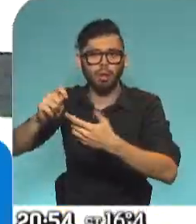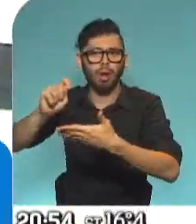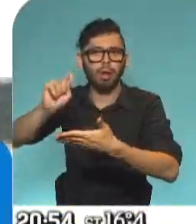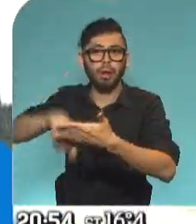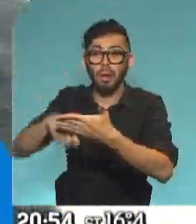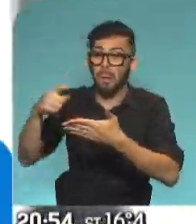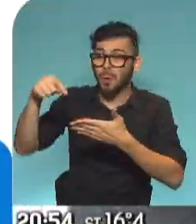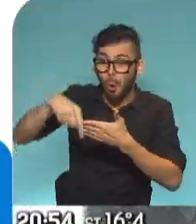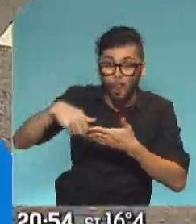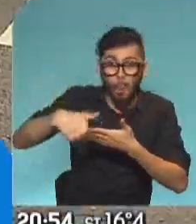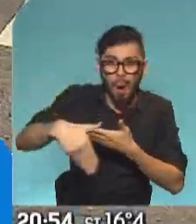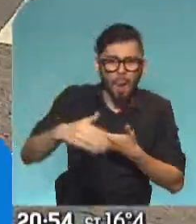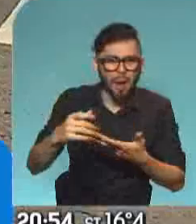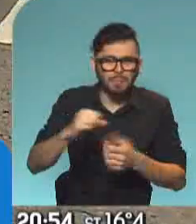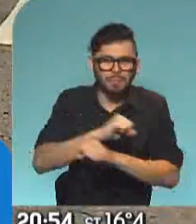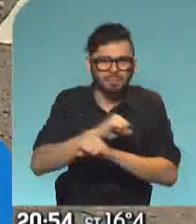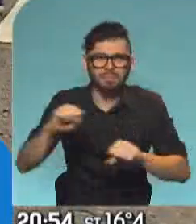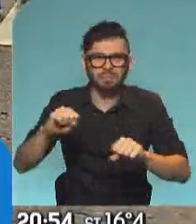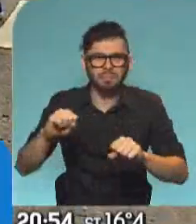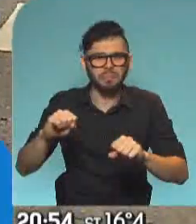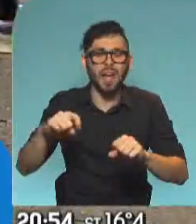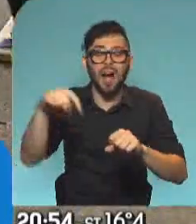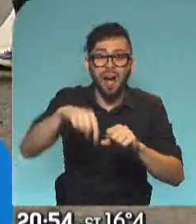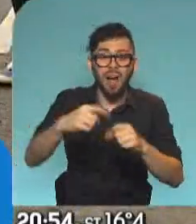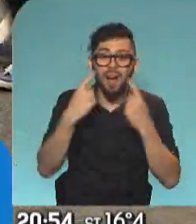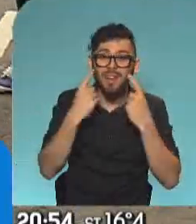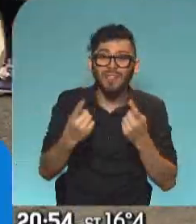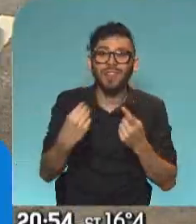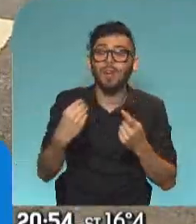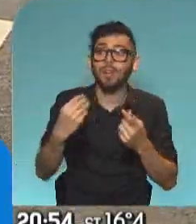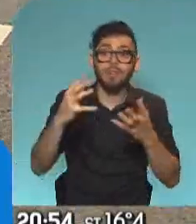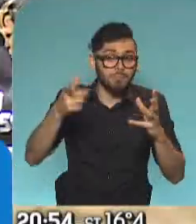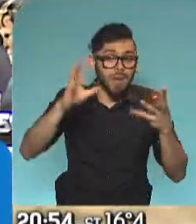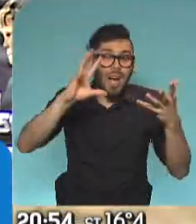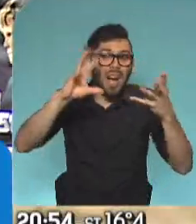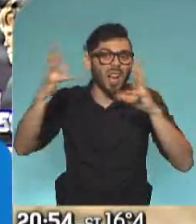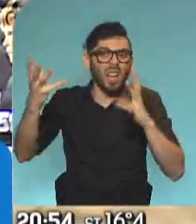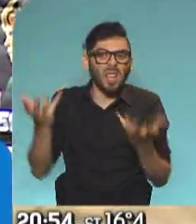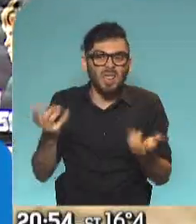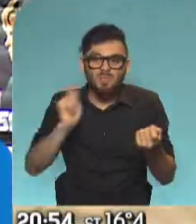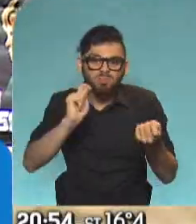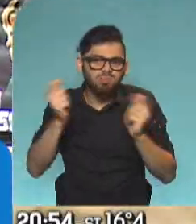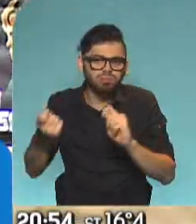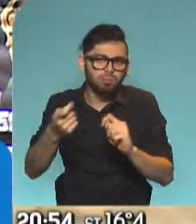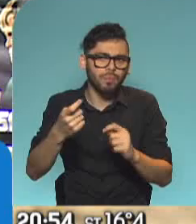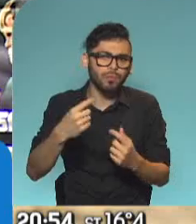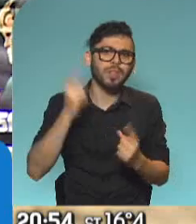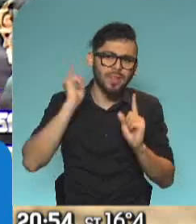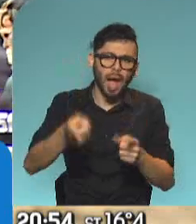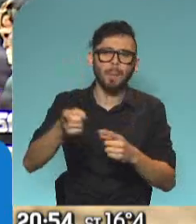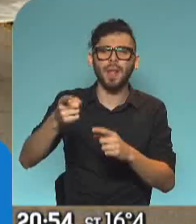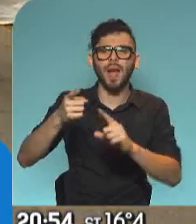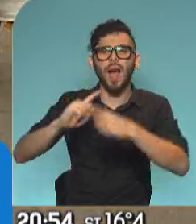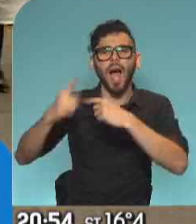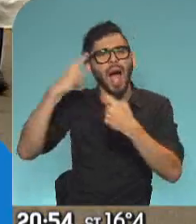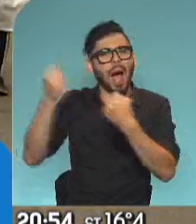a perjudicar ahora mismo. Esto que estamos viviendo es el calentamiento global, ¿sí? Estamos en contra también del acuerdo que